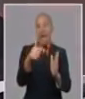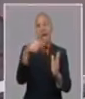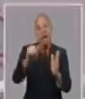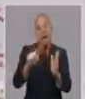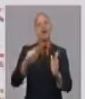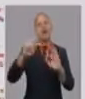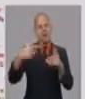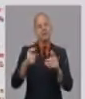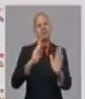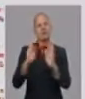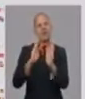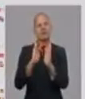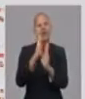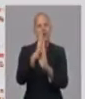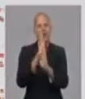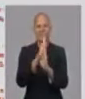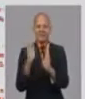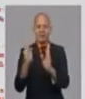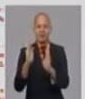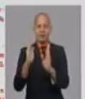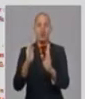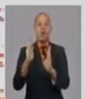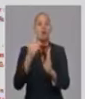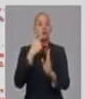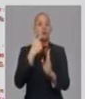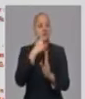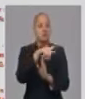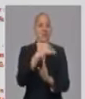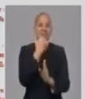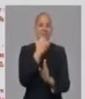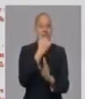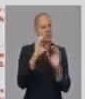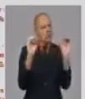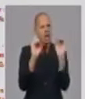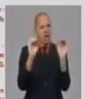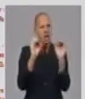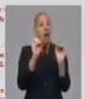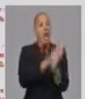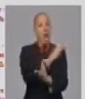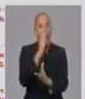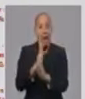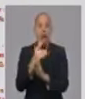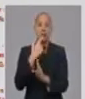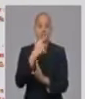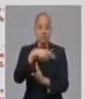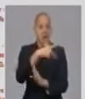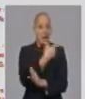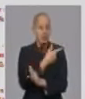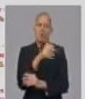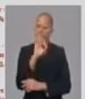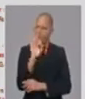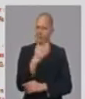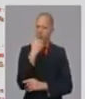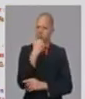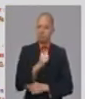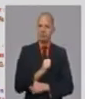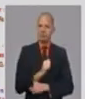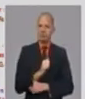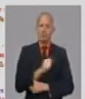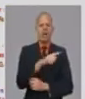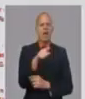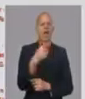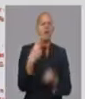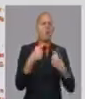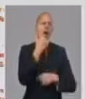adversos. Hoy podemos tener la certeza de que nuestro candidato vacunal es muy seguro. Los eventos adversos que se han reportado son dolor